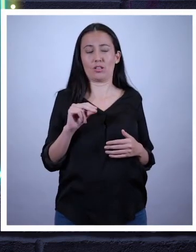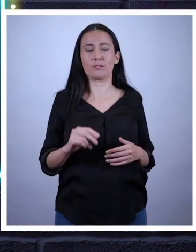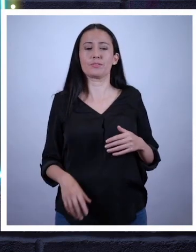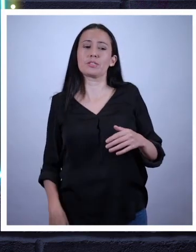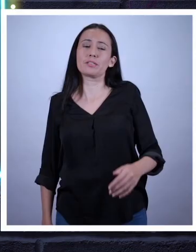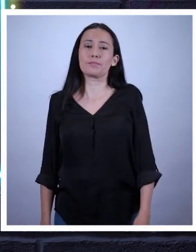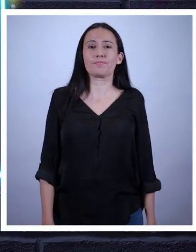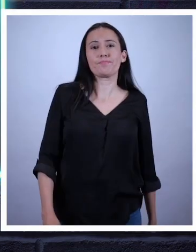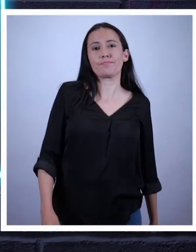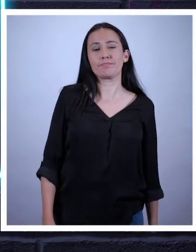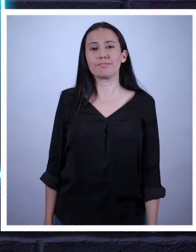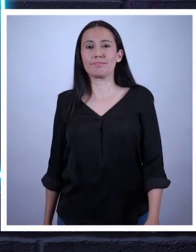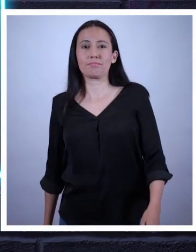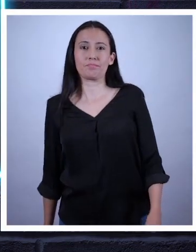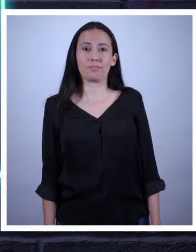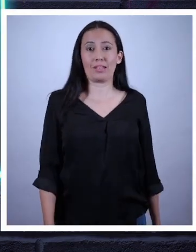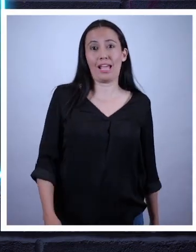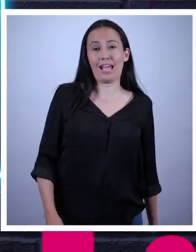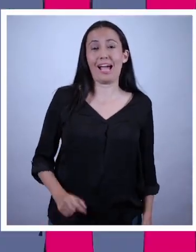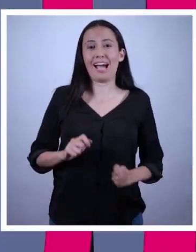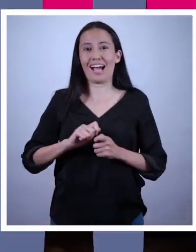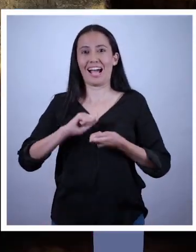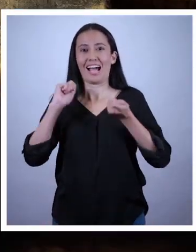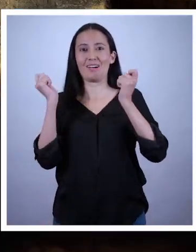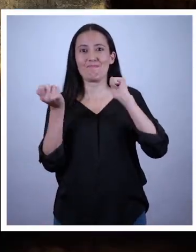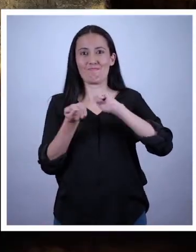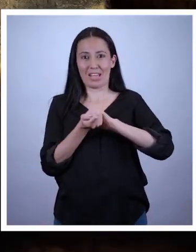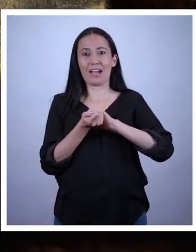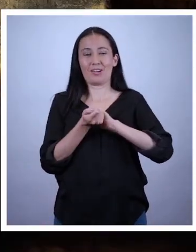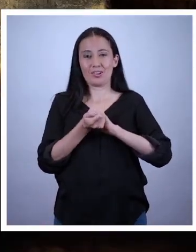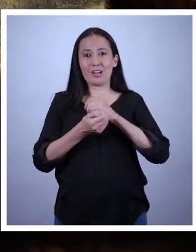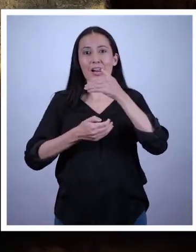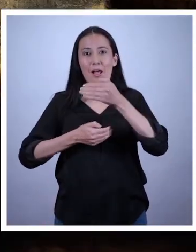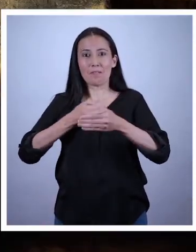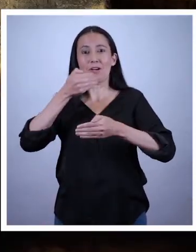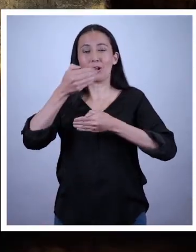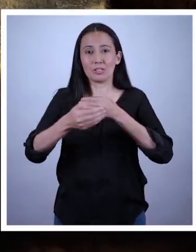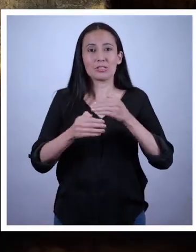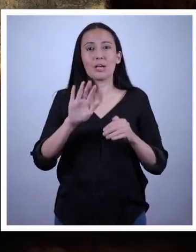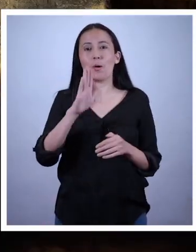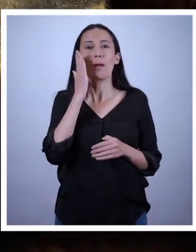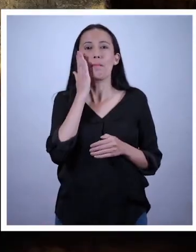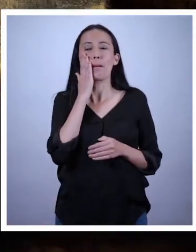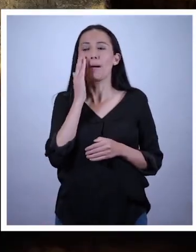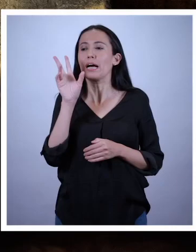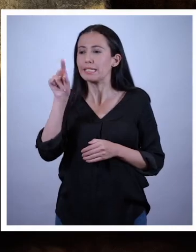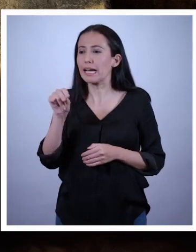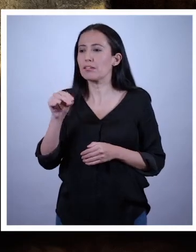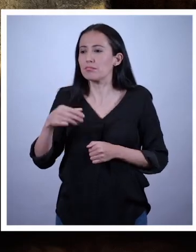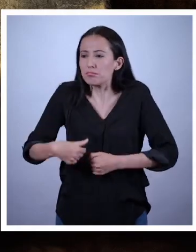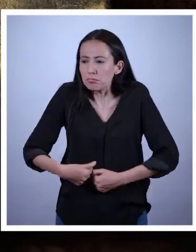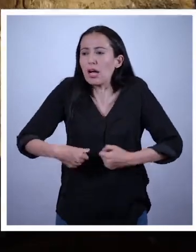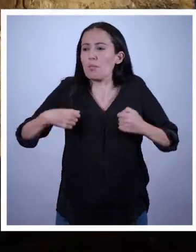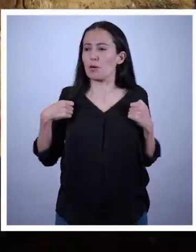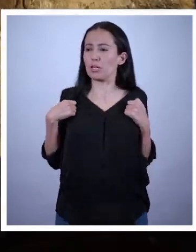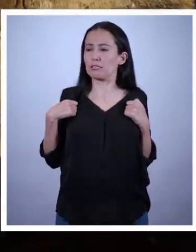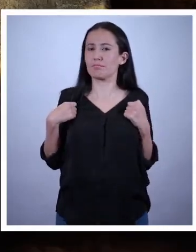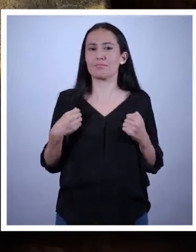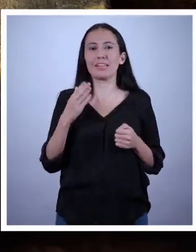útil andar encorvado y les servía mejor el caminar recto. Así como mi mamá me aconseja cada vez que me siento encorvado en la